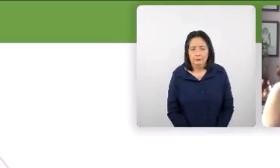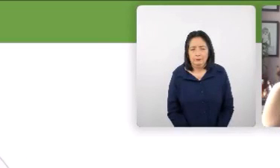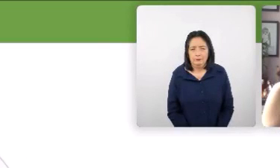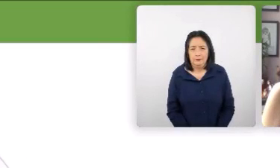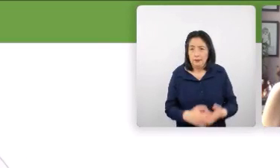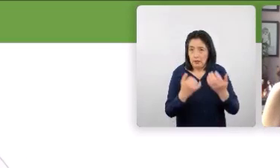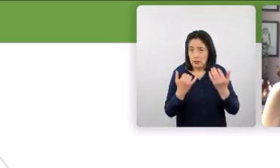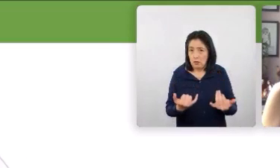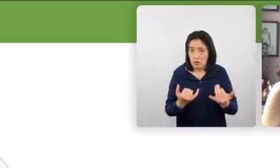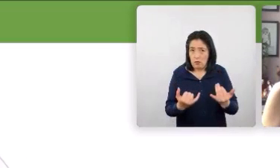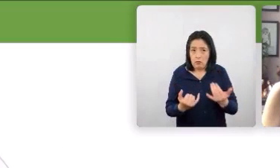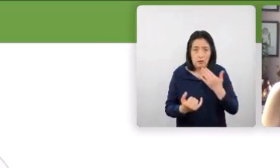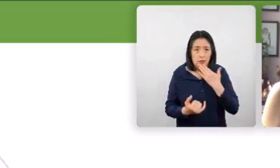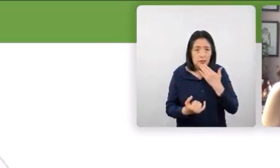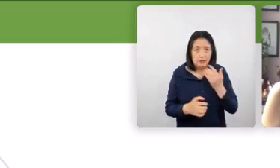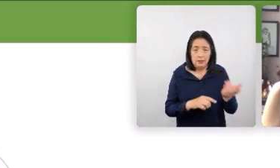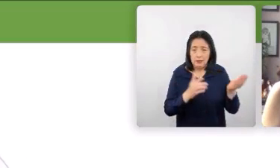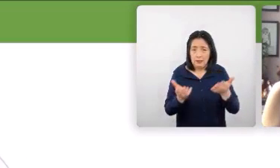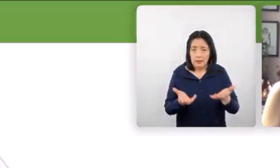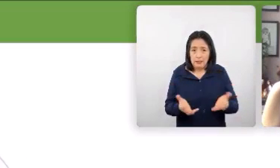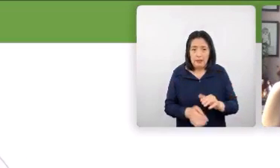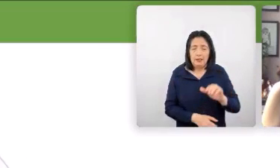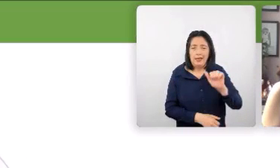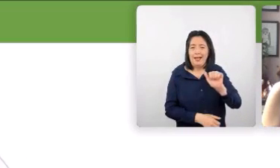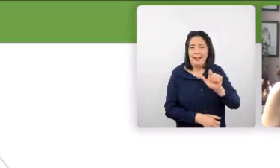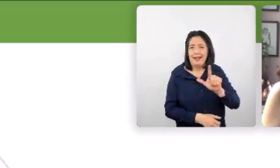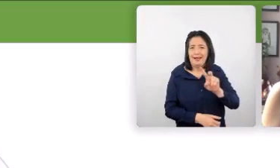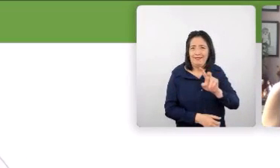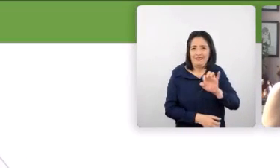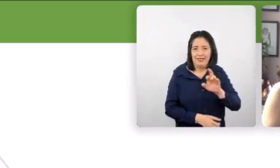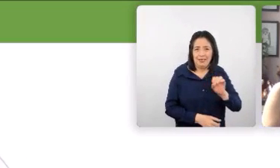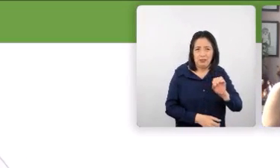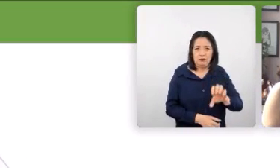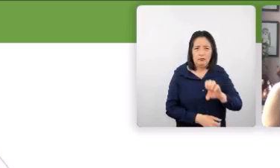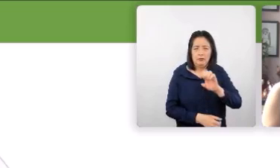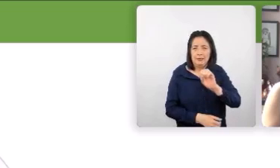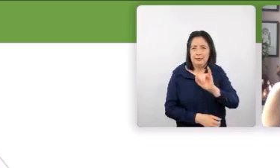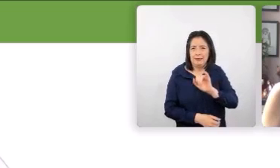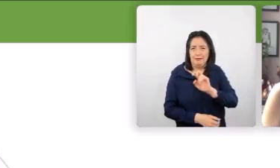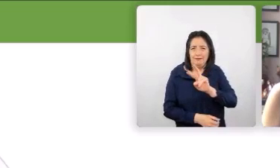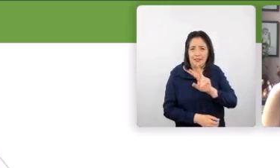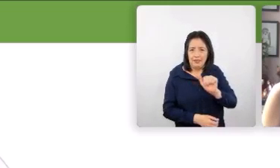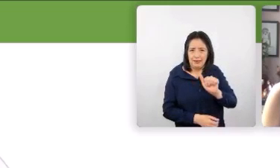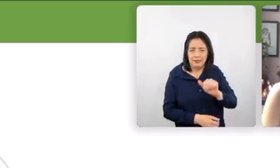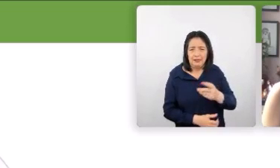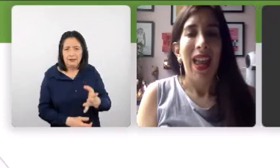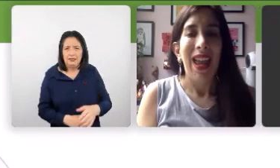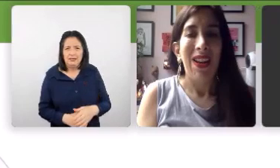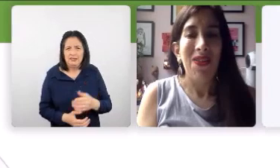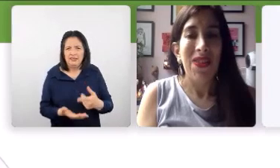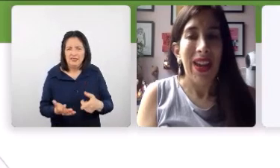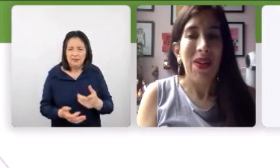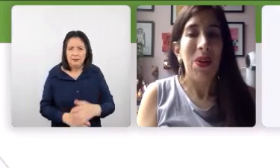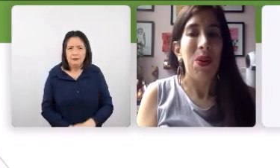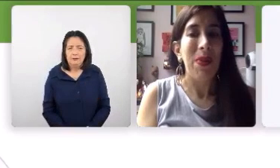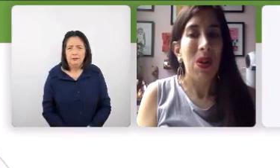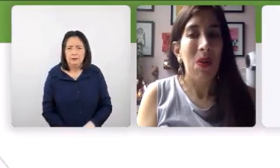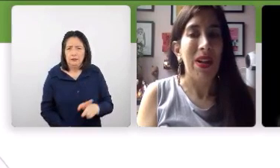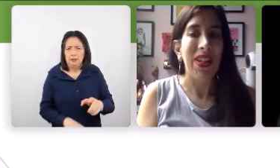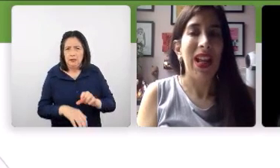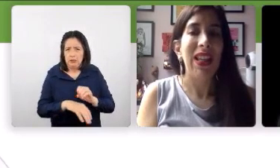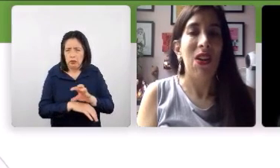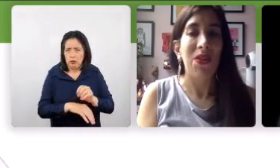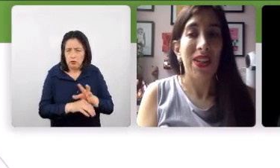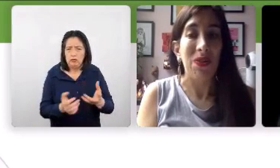El día de hoy nos está acompañando Álvaro Silva Sanciesteva. Álvaro es consejero